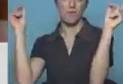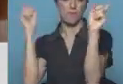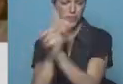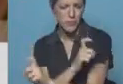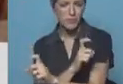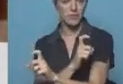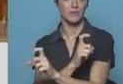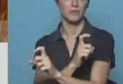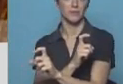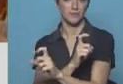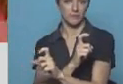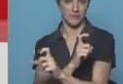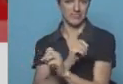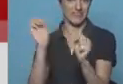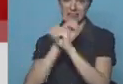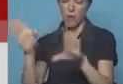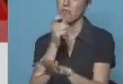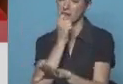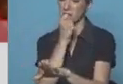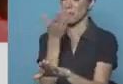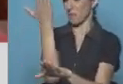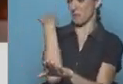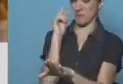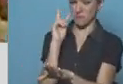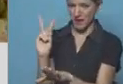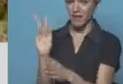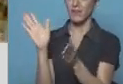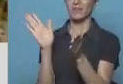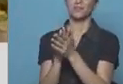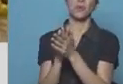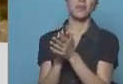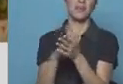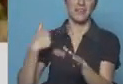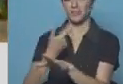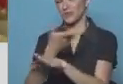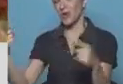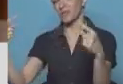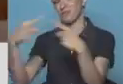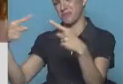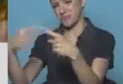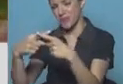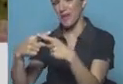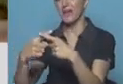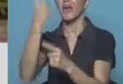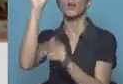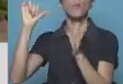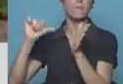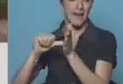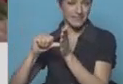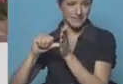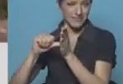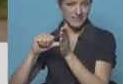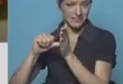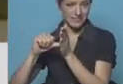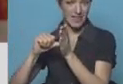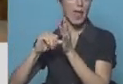recesión, sino muy graves como los que hemos visto, de desintegración social, de enfrentamiento social, en un país absolutamente